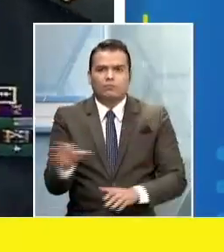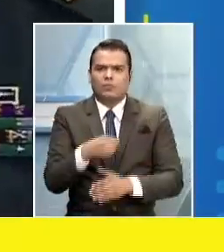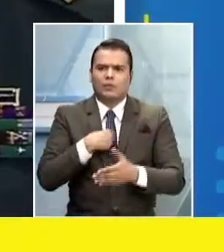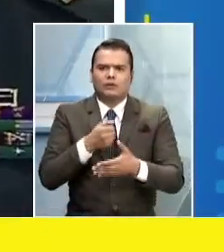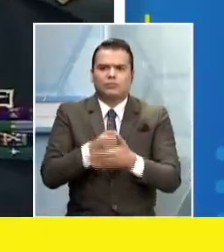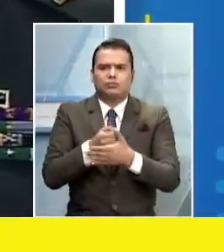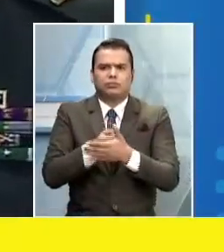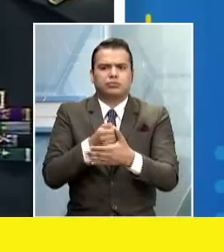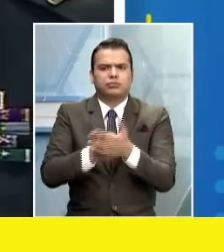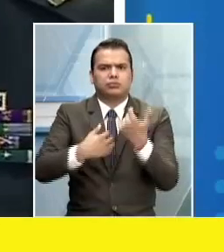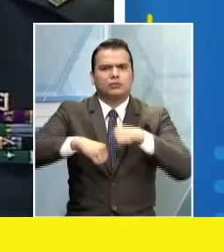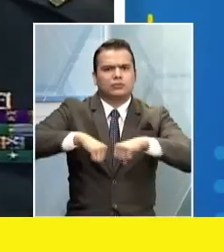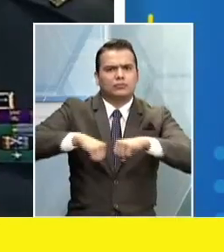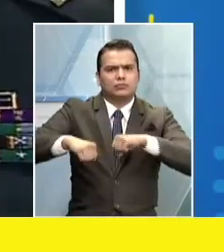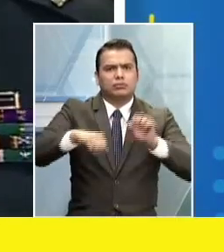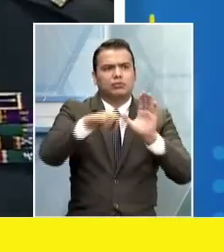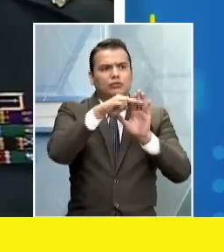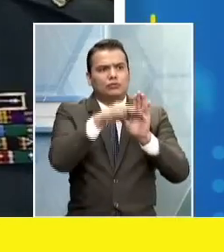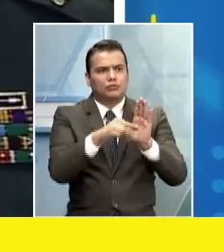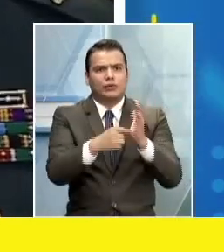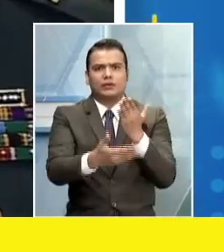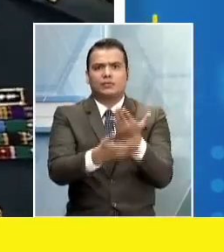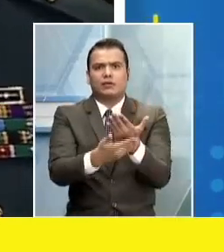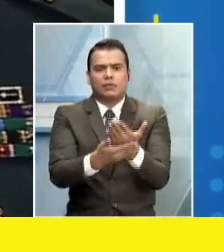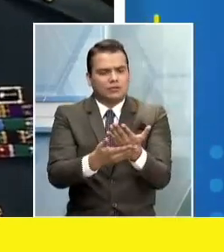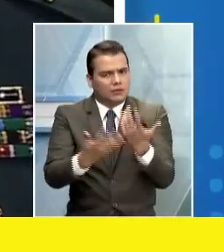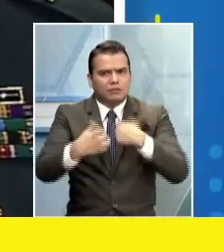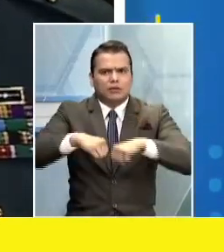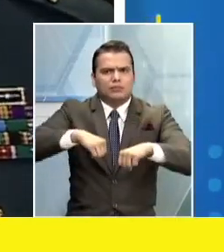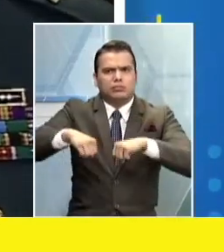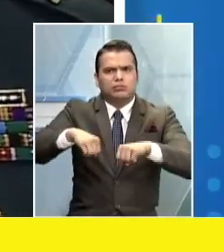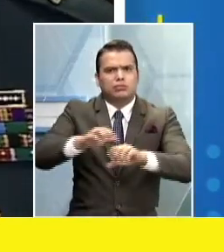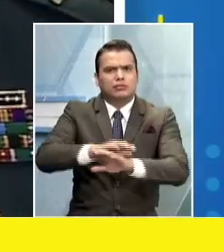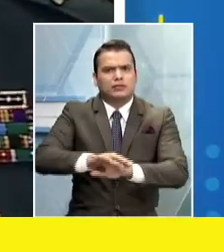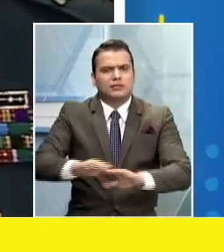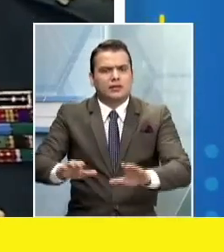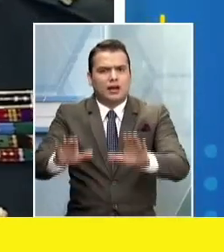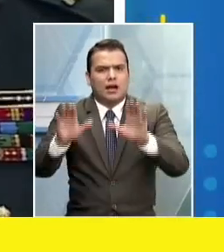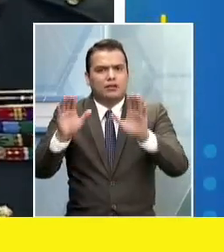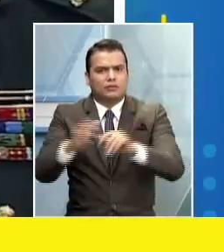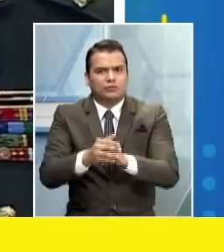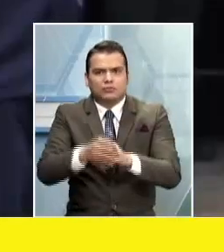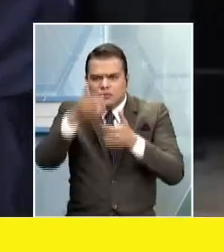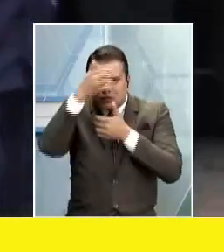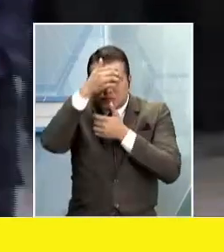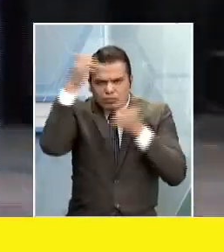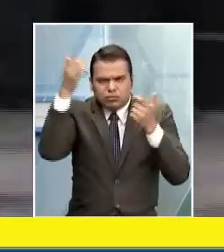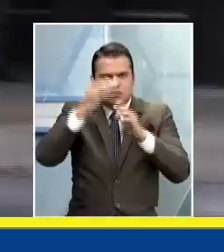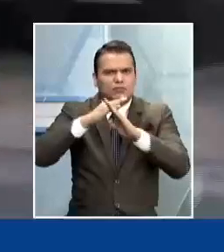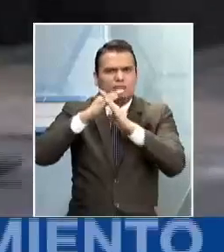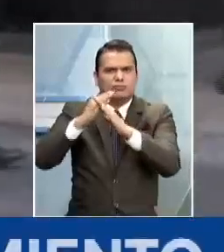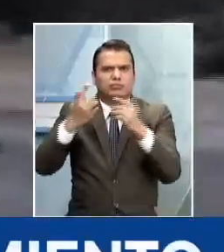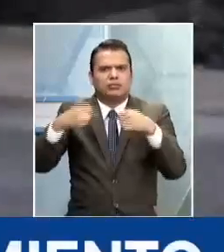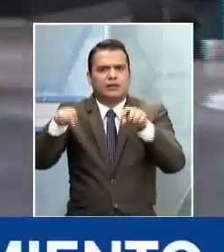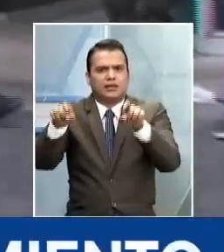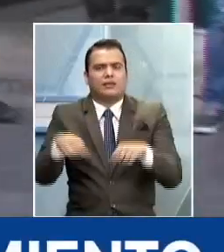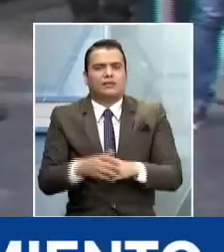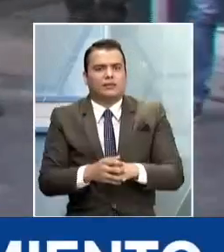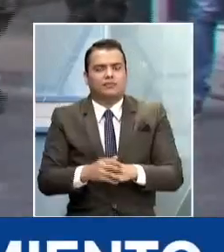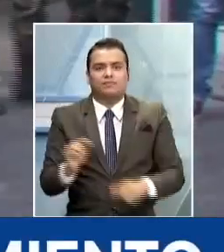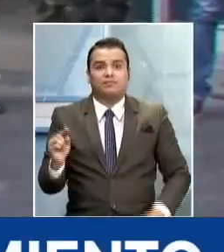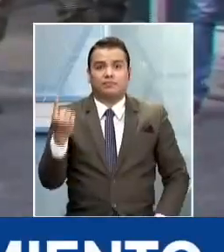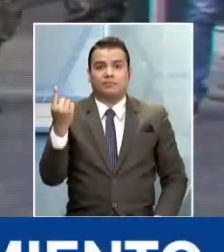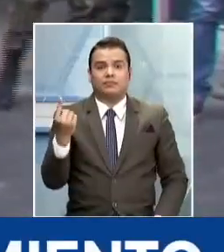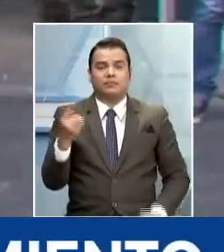igual manera, de conformidad con lo que son sus deberes constitucionales y legales. El terrorismo hay que combatirlo. Uno de los primeros en pronunciarse frente